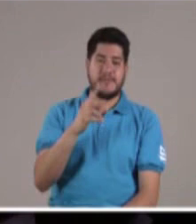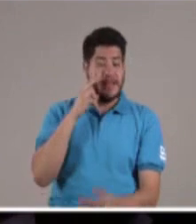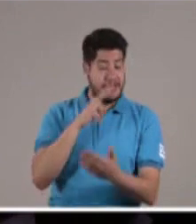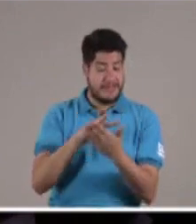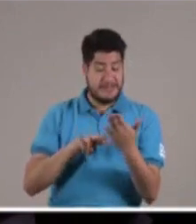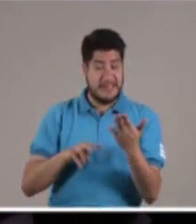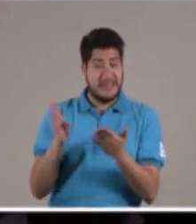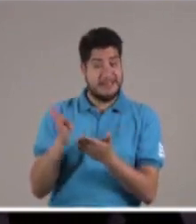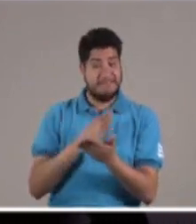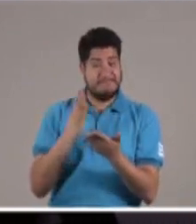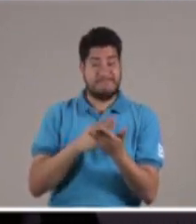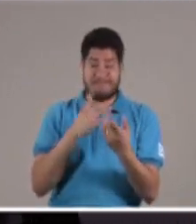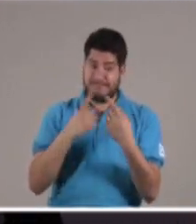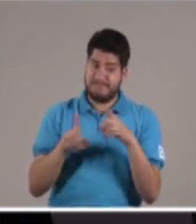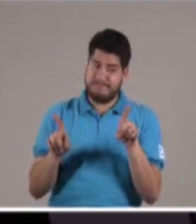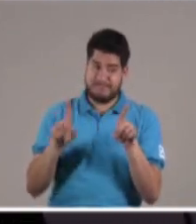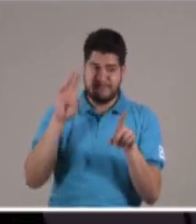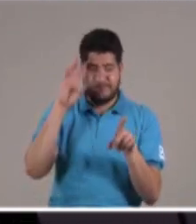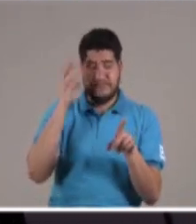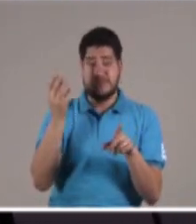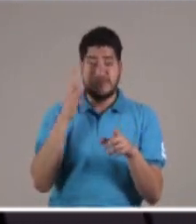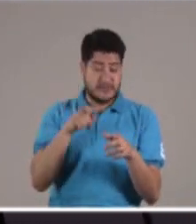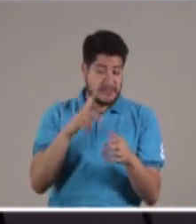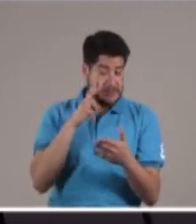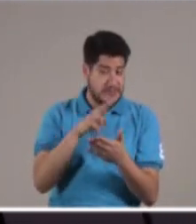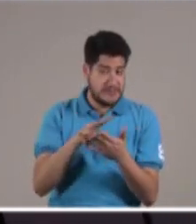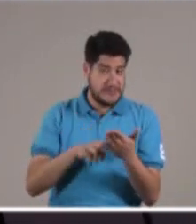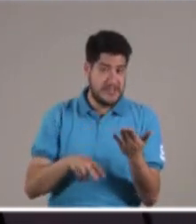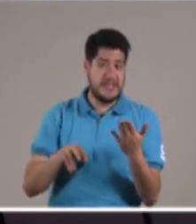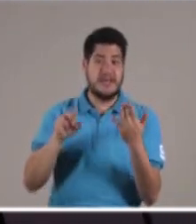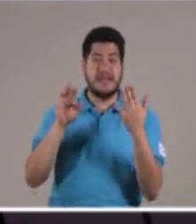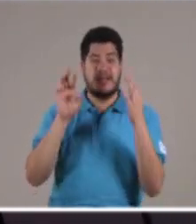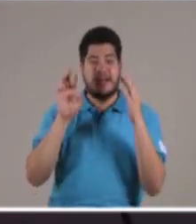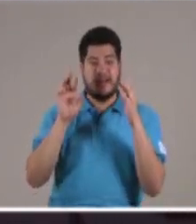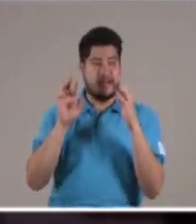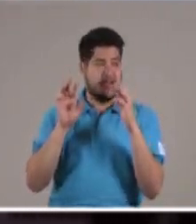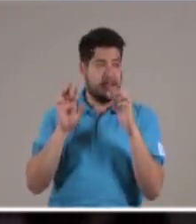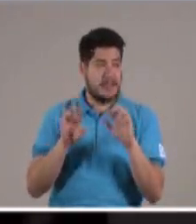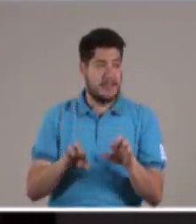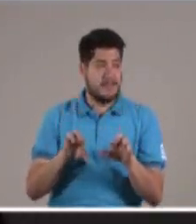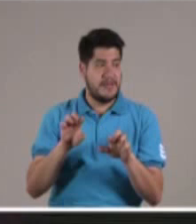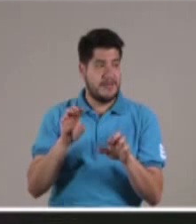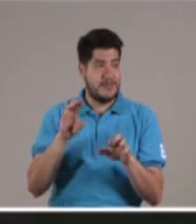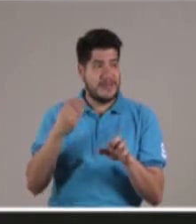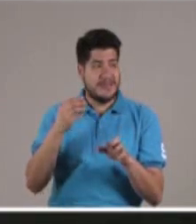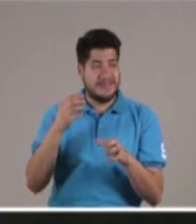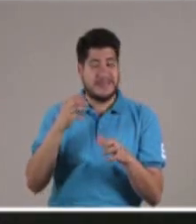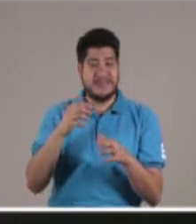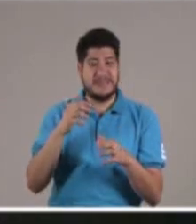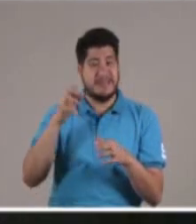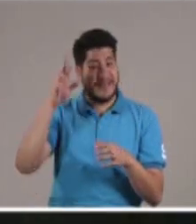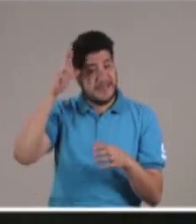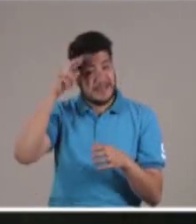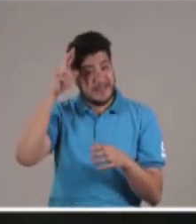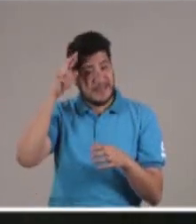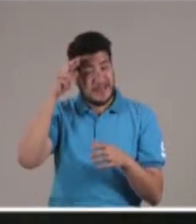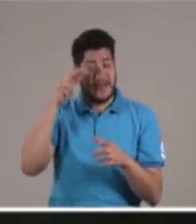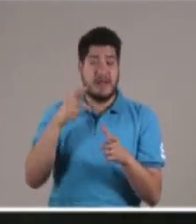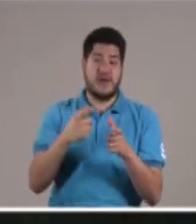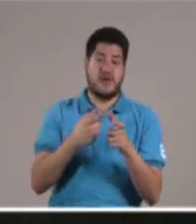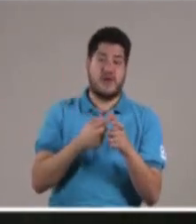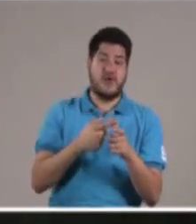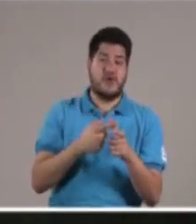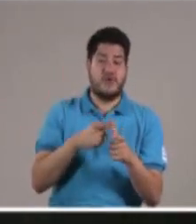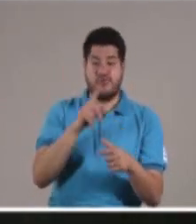la Biblia dice claramente que por ejemplo los siervos que fornicaron con Jezabel se quedan y los echan a la gran tribulación Entonces no todos se